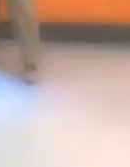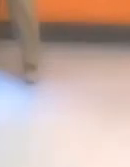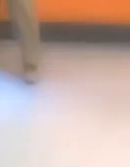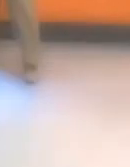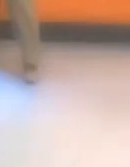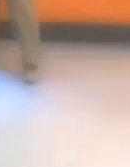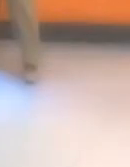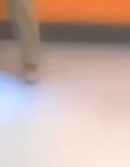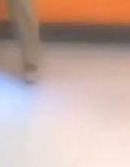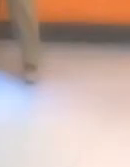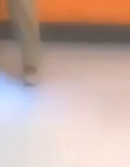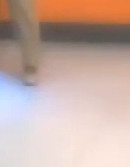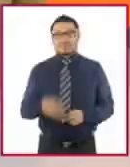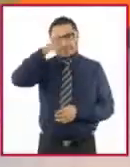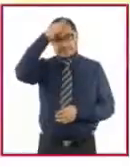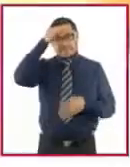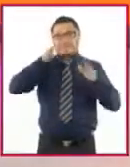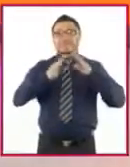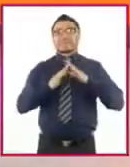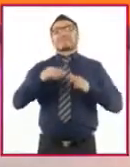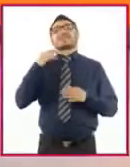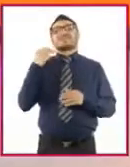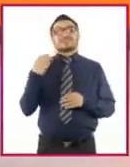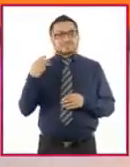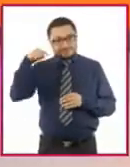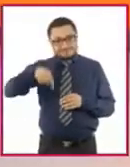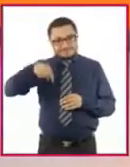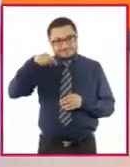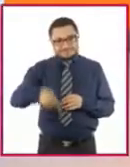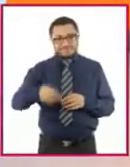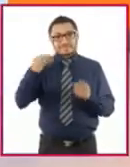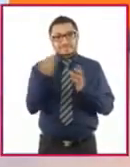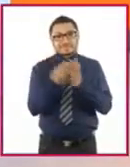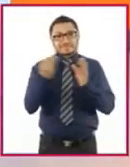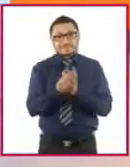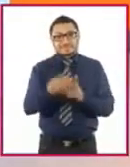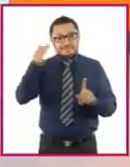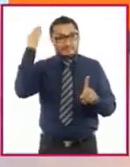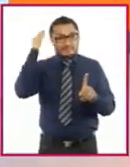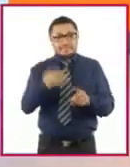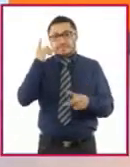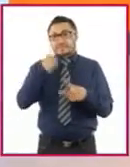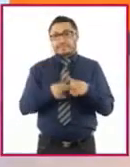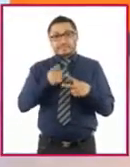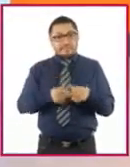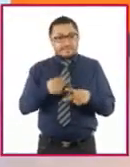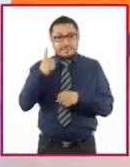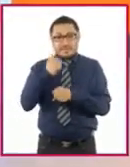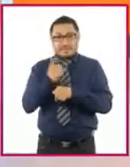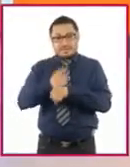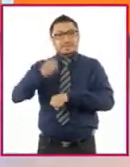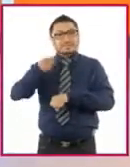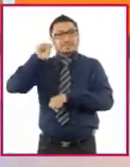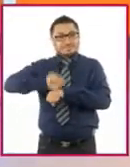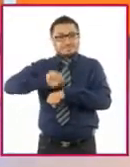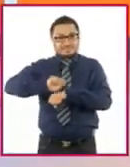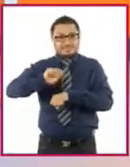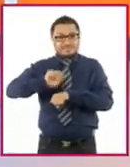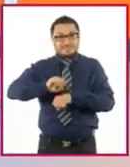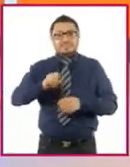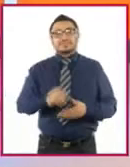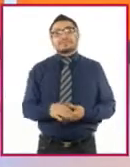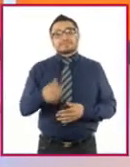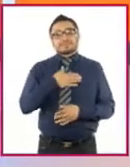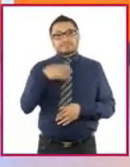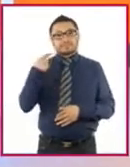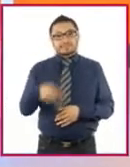Bienvenidas y bienvenidos a Aprende en Casa. Esta sesión está enfocada a la asignatura de matemáticas de primer grado de secundaria. Mi